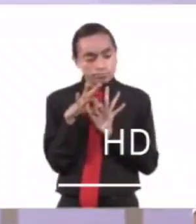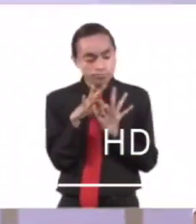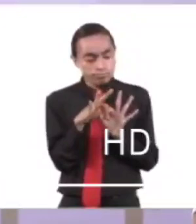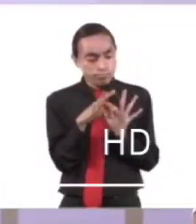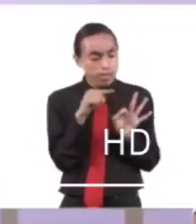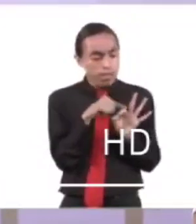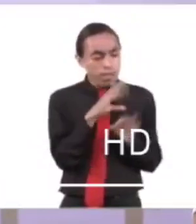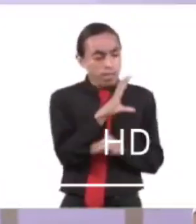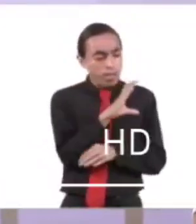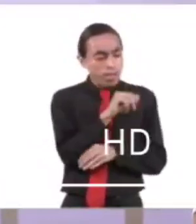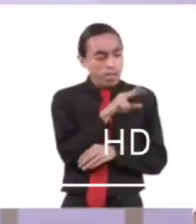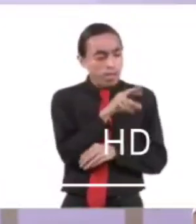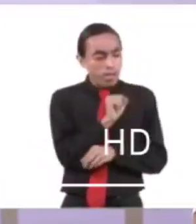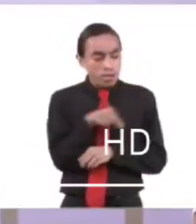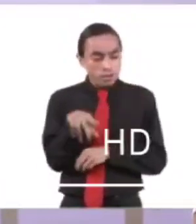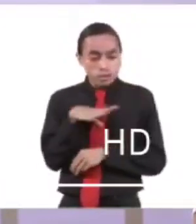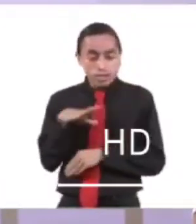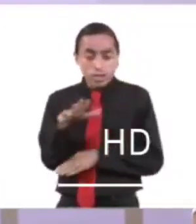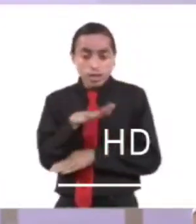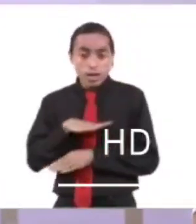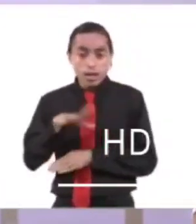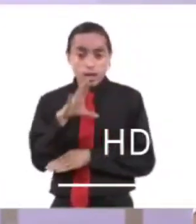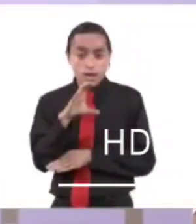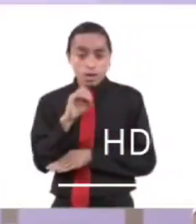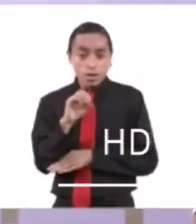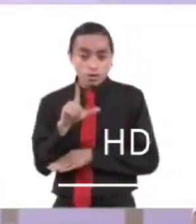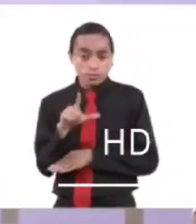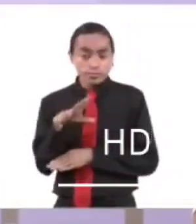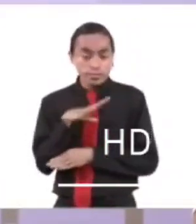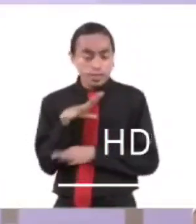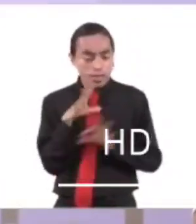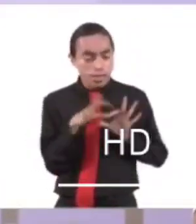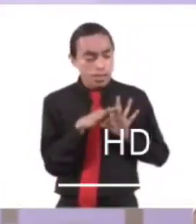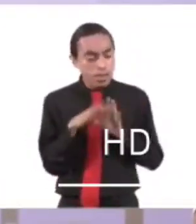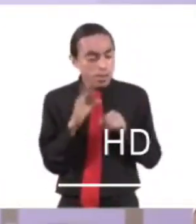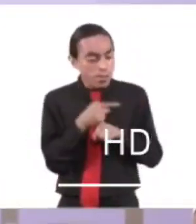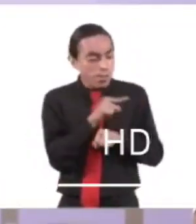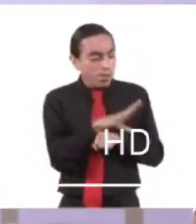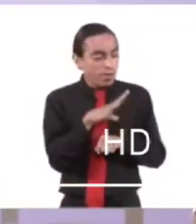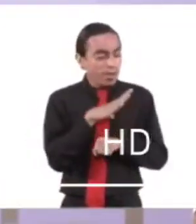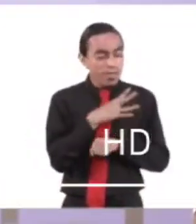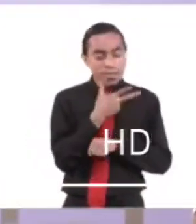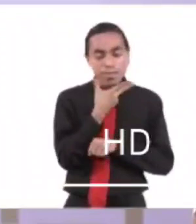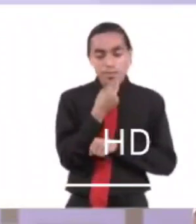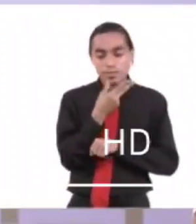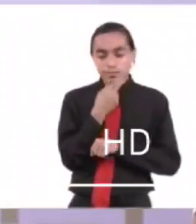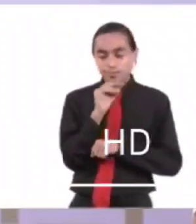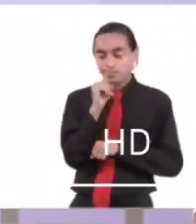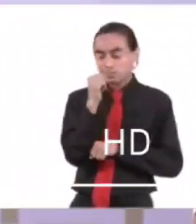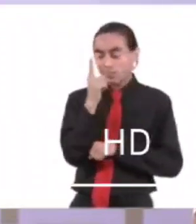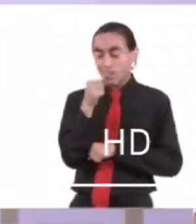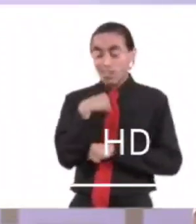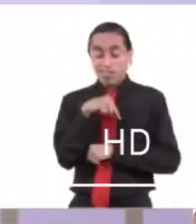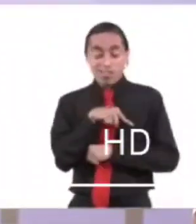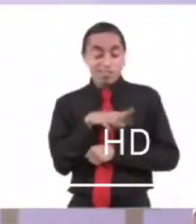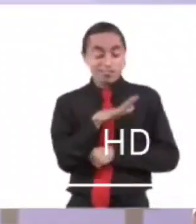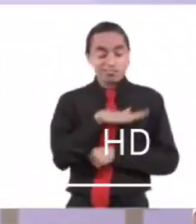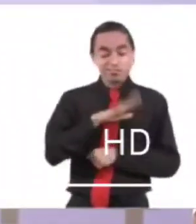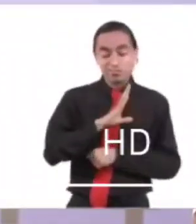Carlos Monsiváis y la Portales. Monsiváis presumía de su barrio, se sentía orgulloso de habitar en una